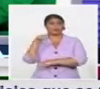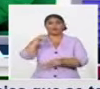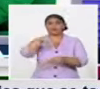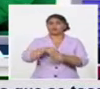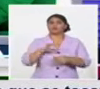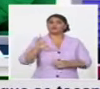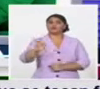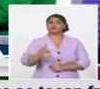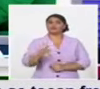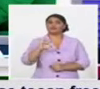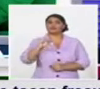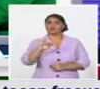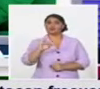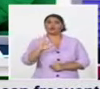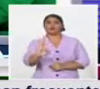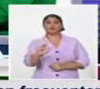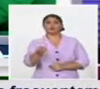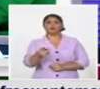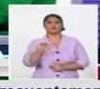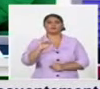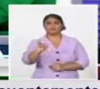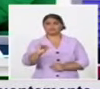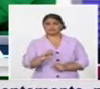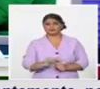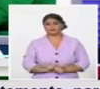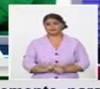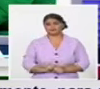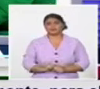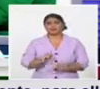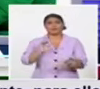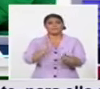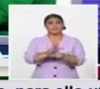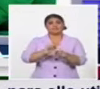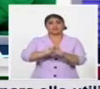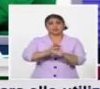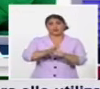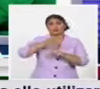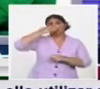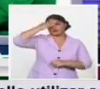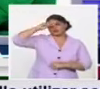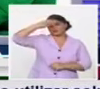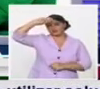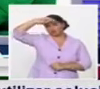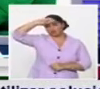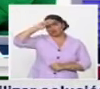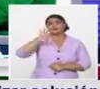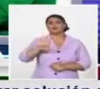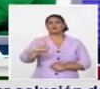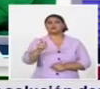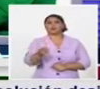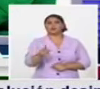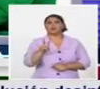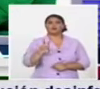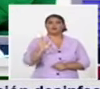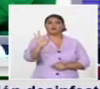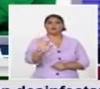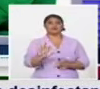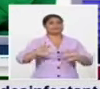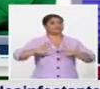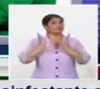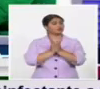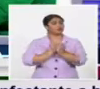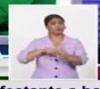8,7%, y en Cuba, desde el inicio de la pandemia, el 5,2% de todas las personas que se han diagnosticado han